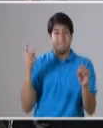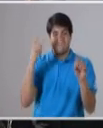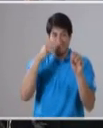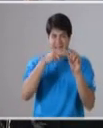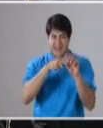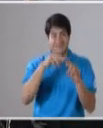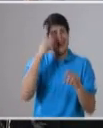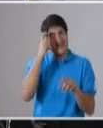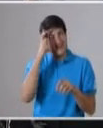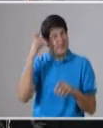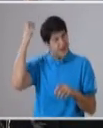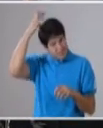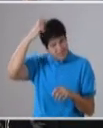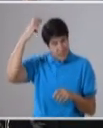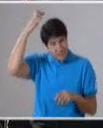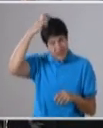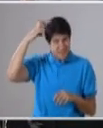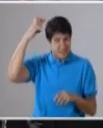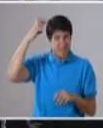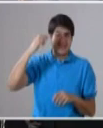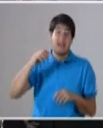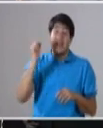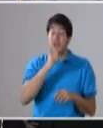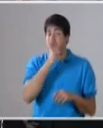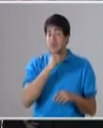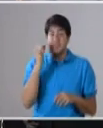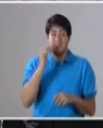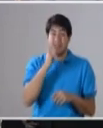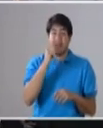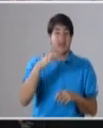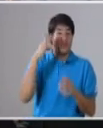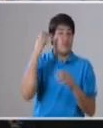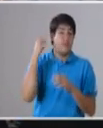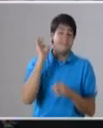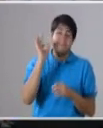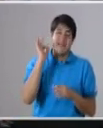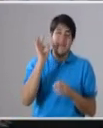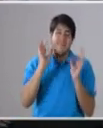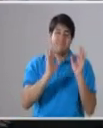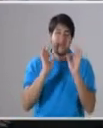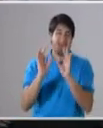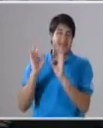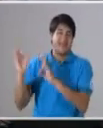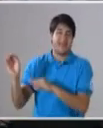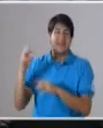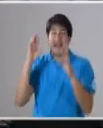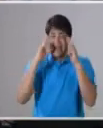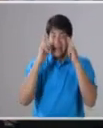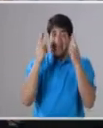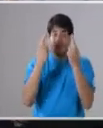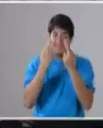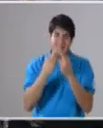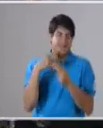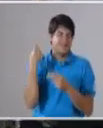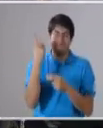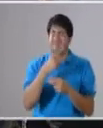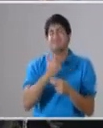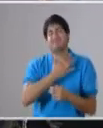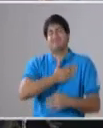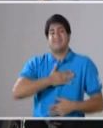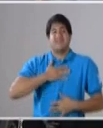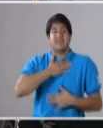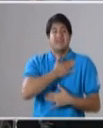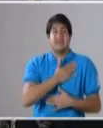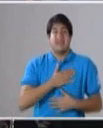Participar, oír las profecías, los cánticos, predicar y la revelación. Qué rico, hermano.